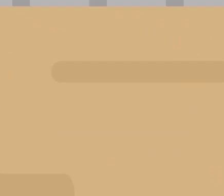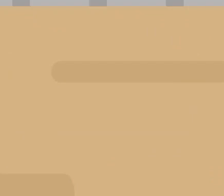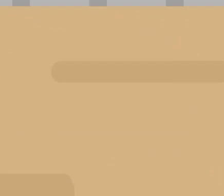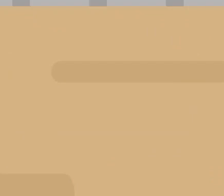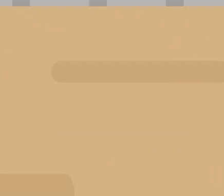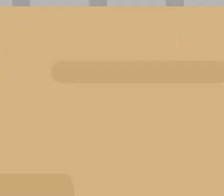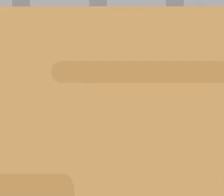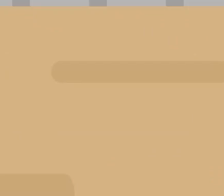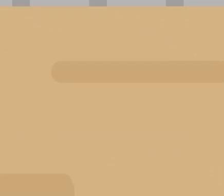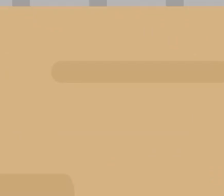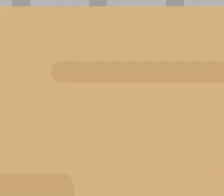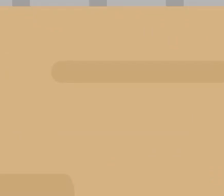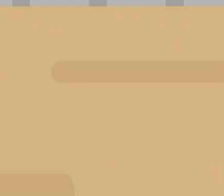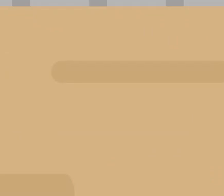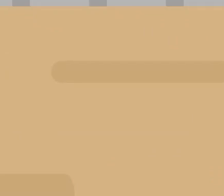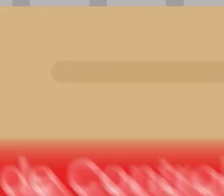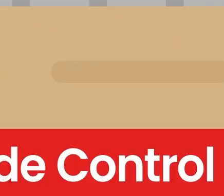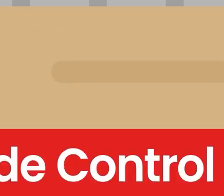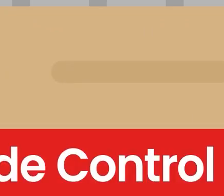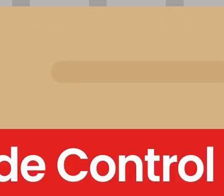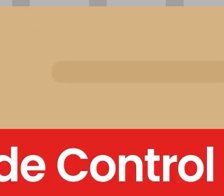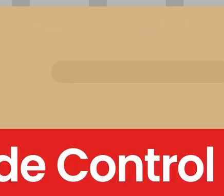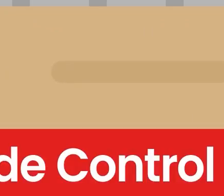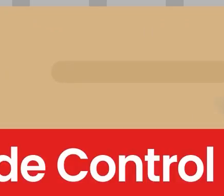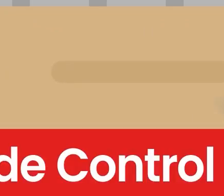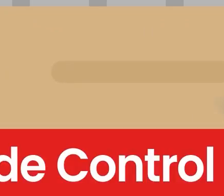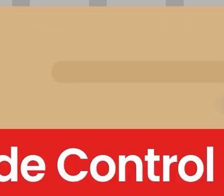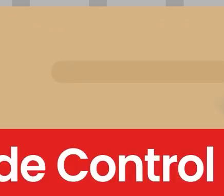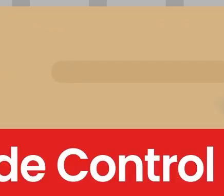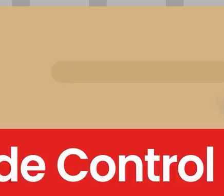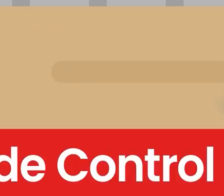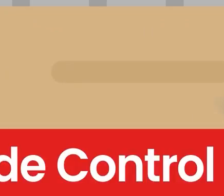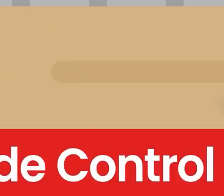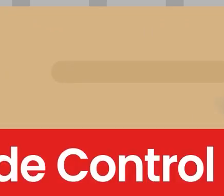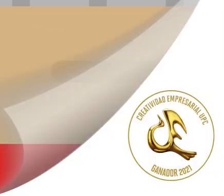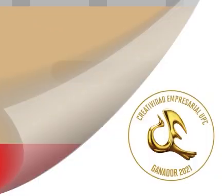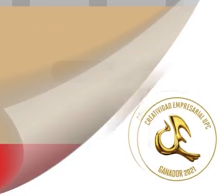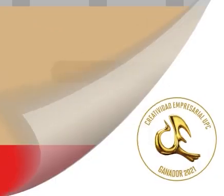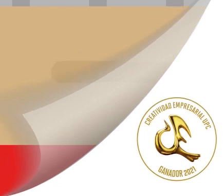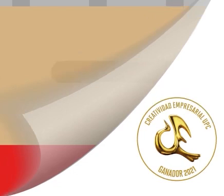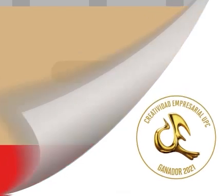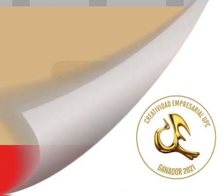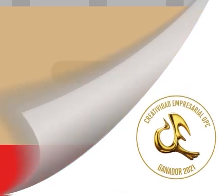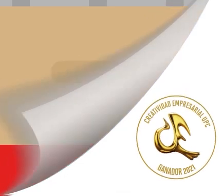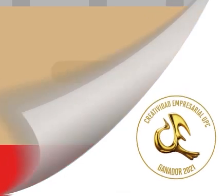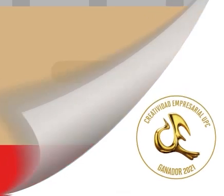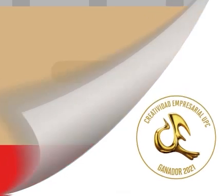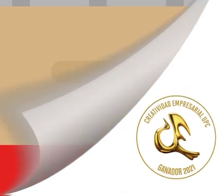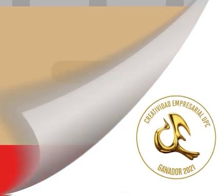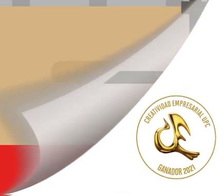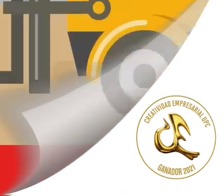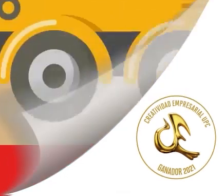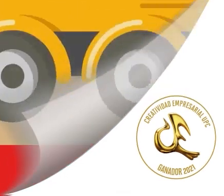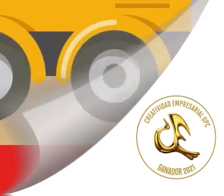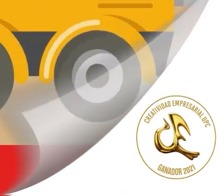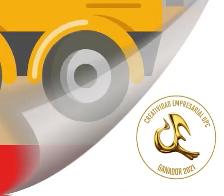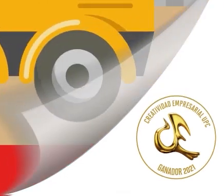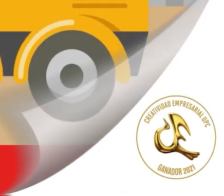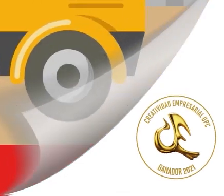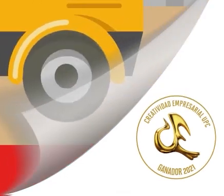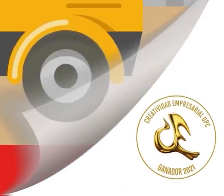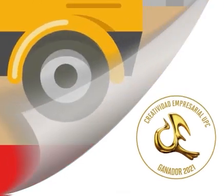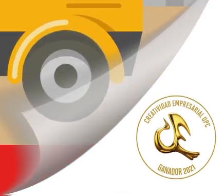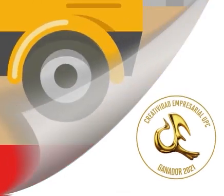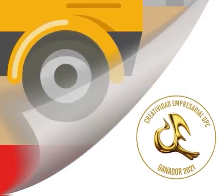Tu distrito y comunidad te necesitan. Forma parte del programa Monitores Ciudadanos de Control, a través del cual podrás